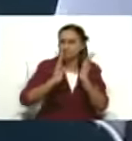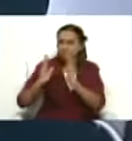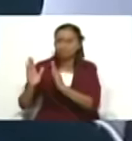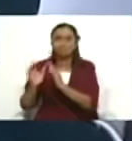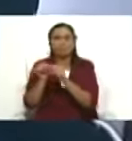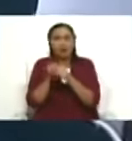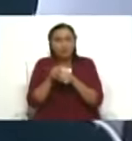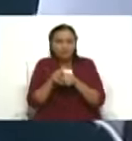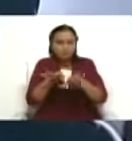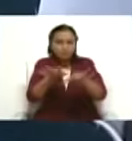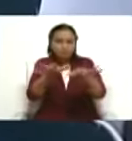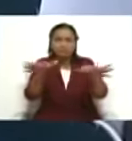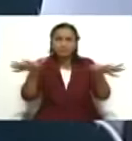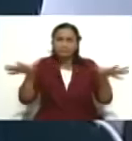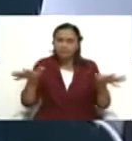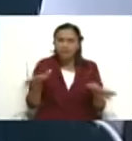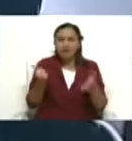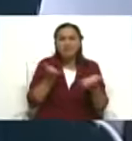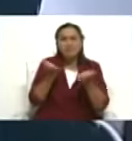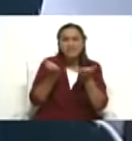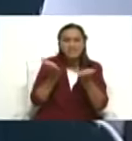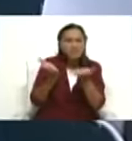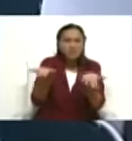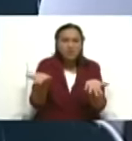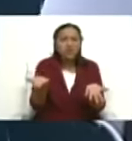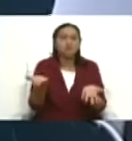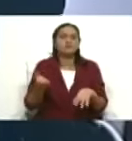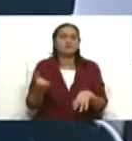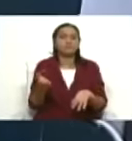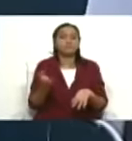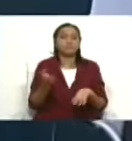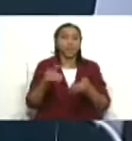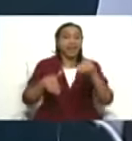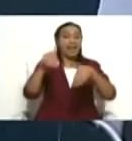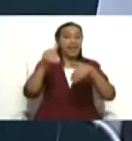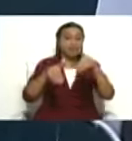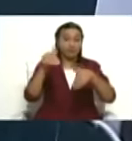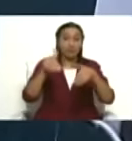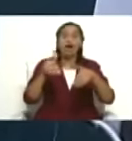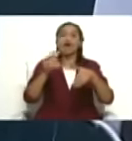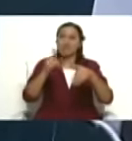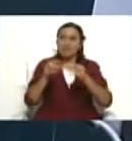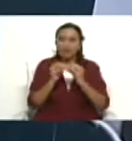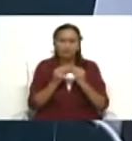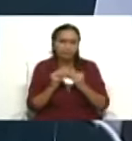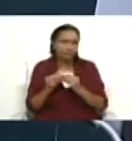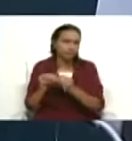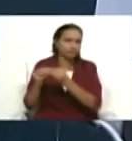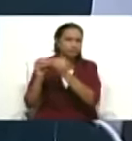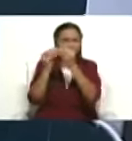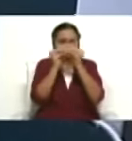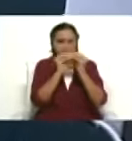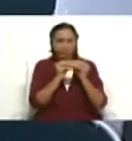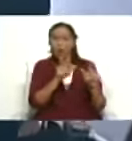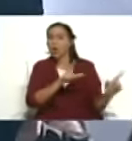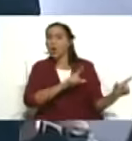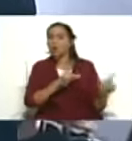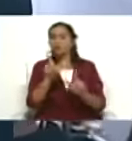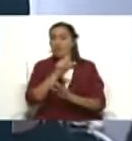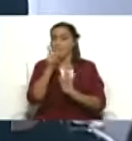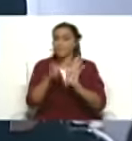desplegar el servicio electoral y realizar el evento electoral